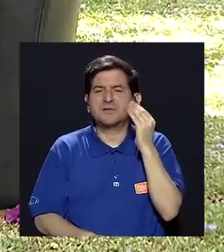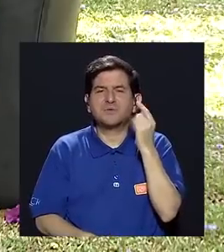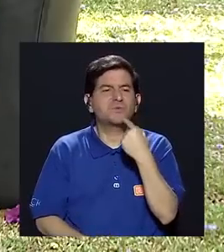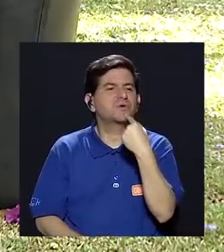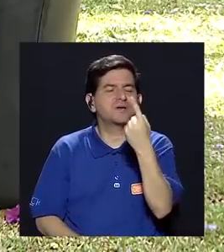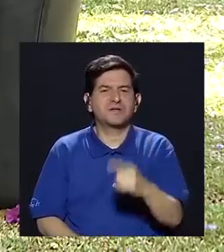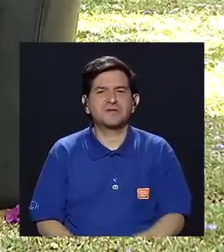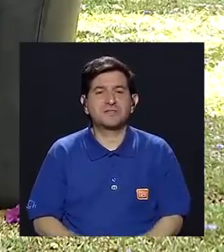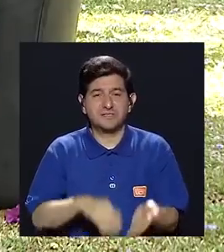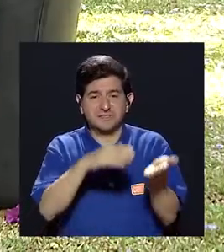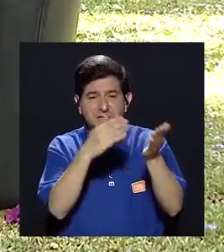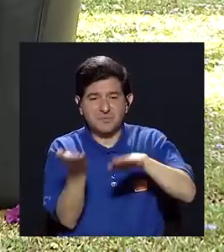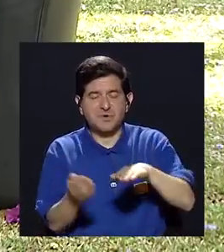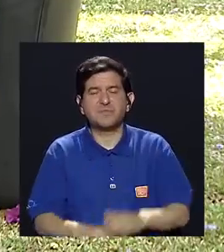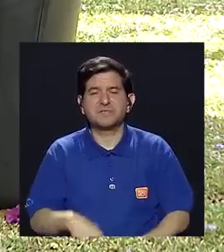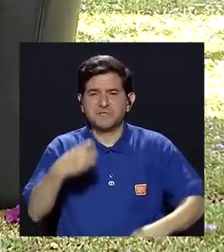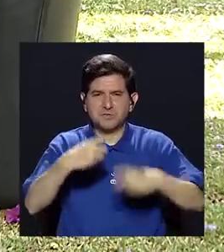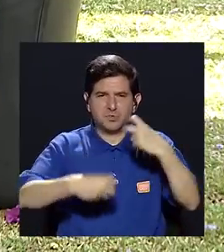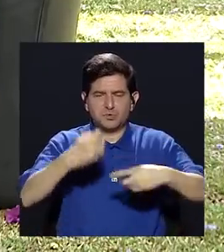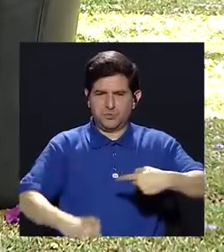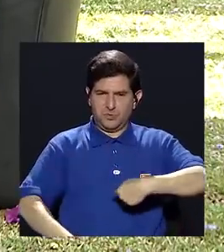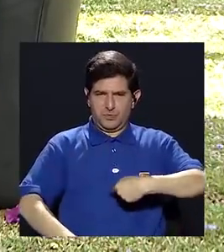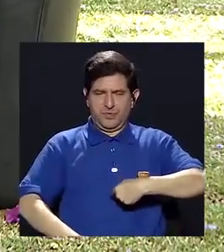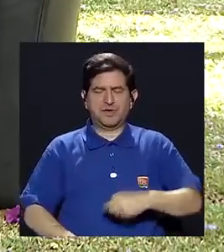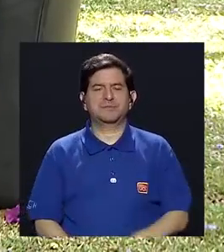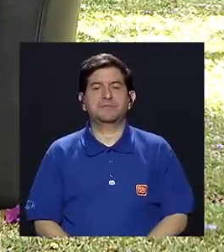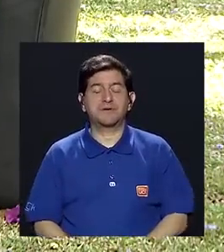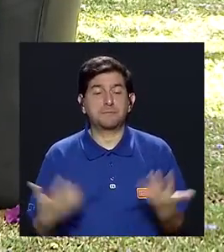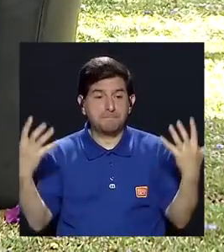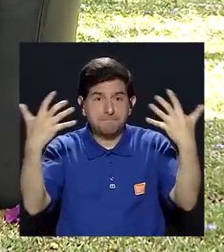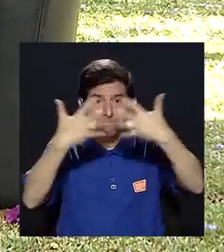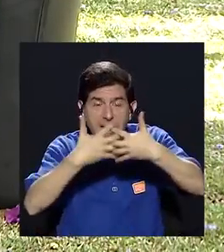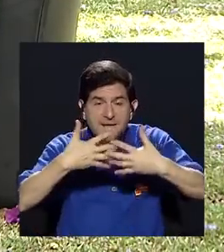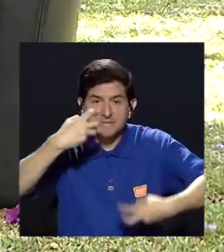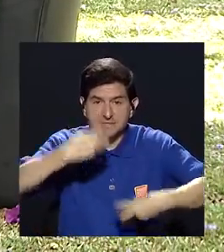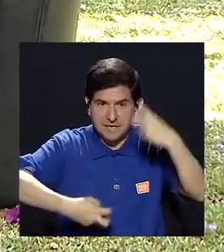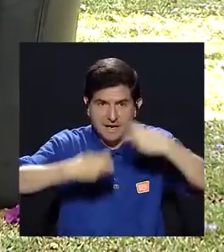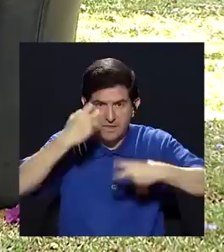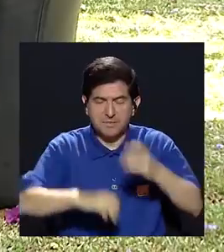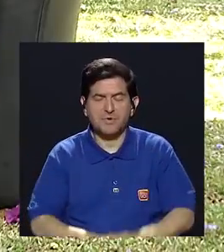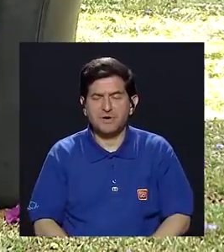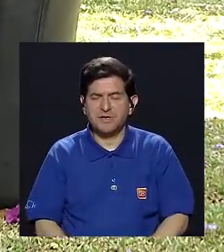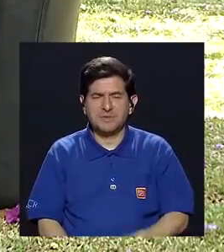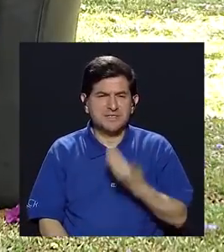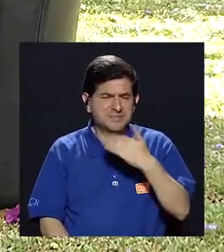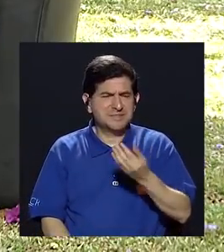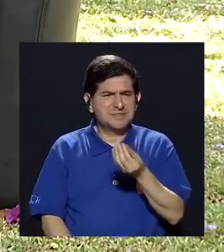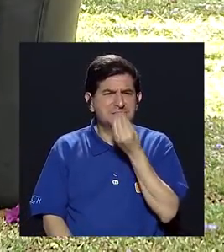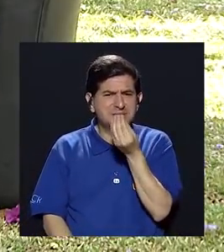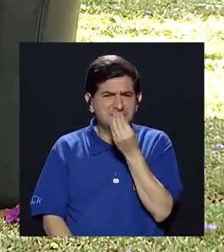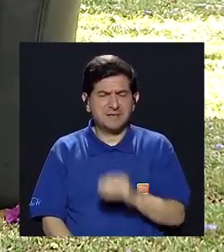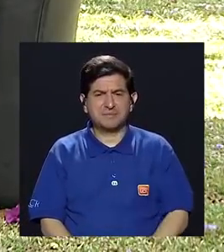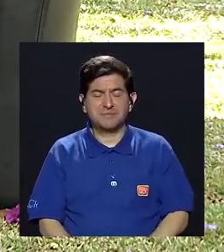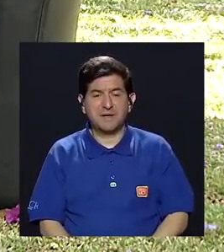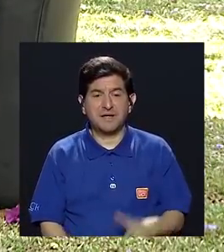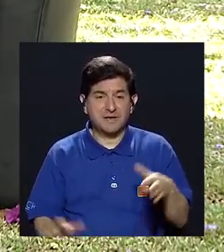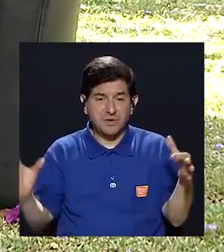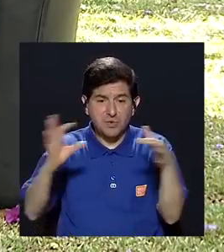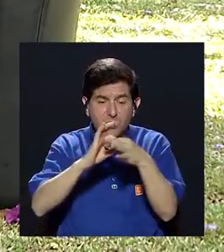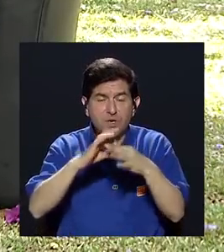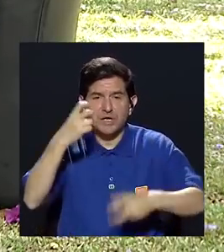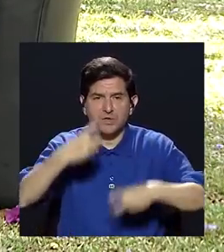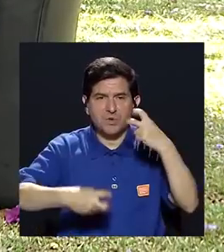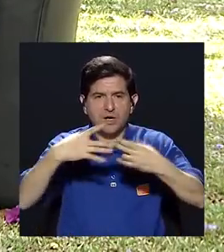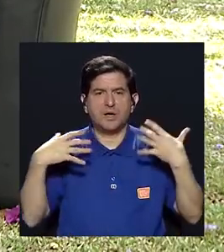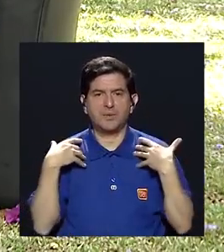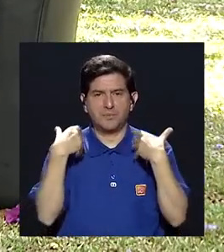abuelos, moría por gastro, cosas de estas. Entonces había una combinación de problemas de desnutrición rodeado de problemas